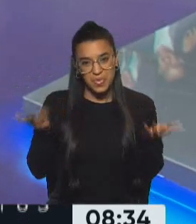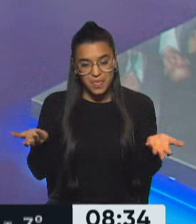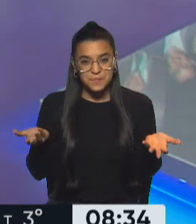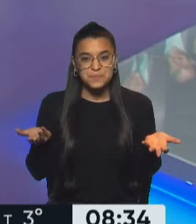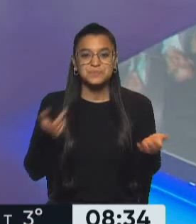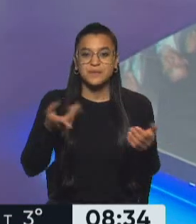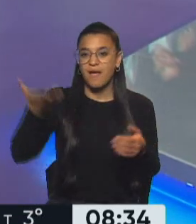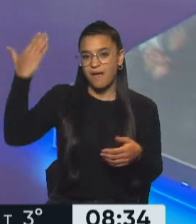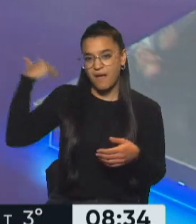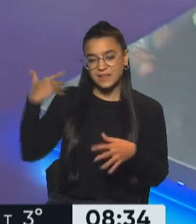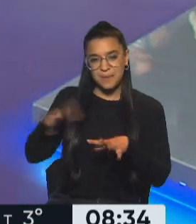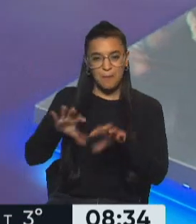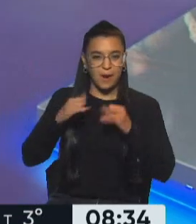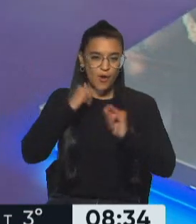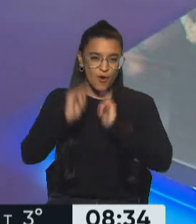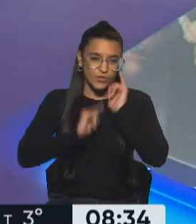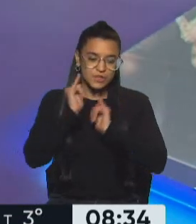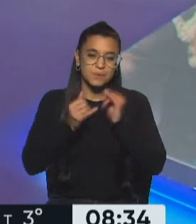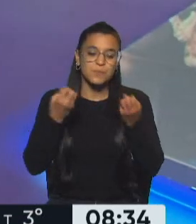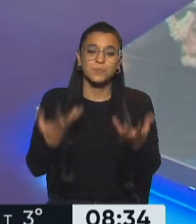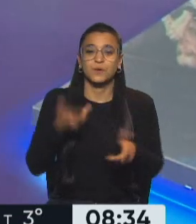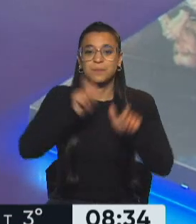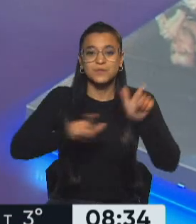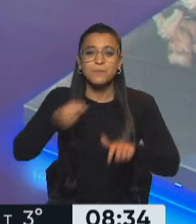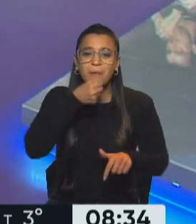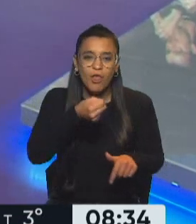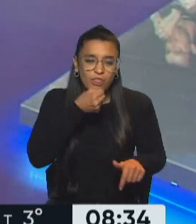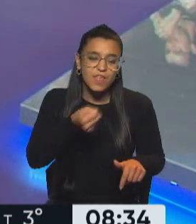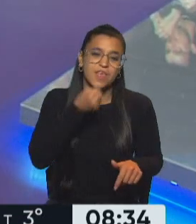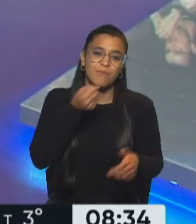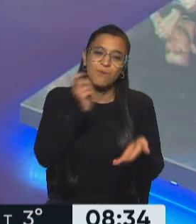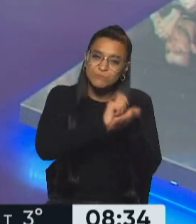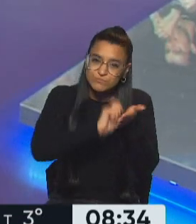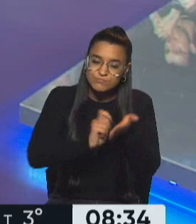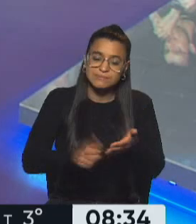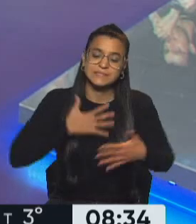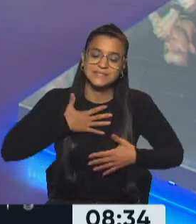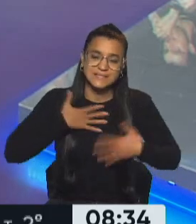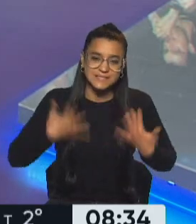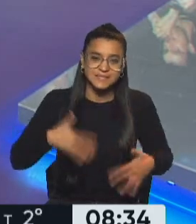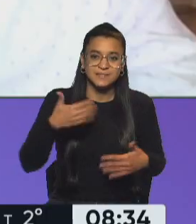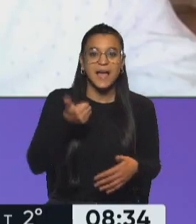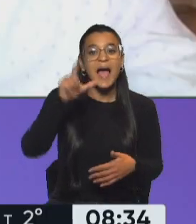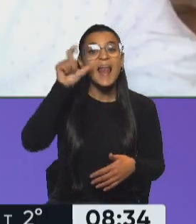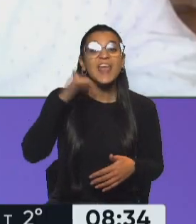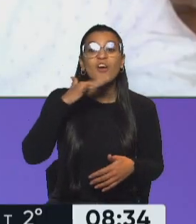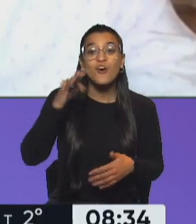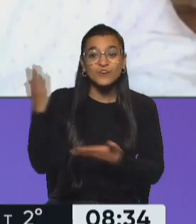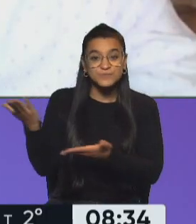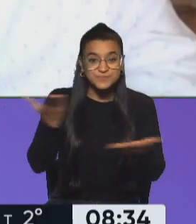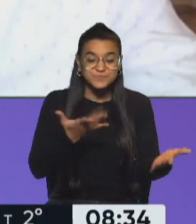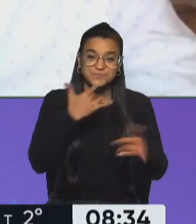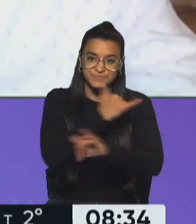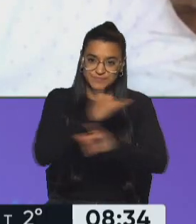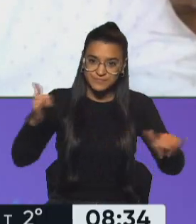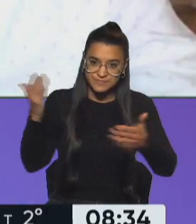de la que dábamos cuenta hoy muy tempranito, porque todo el mundo del periodismo, de las letras, realmente lo lamenta. El señor Alejo Álvarez Herrera con toda